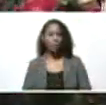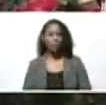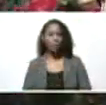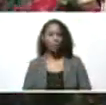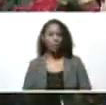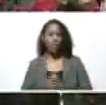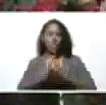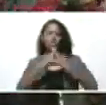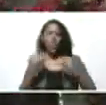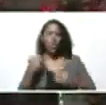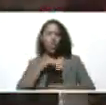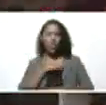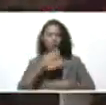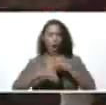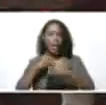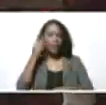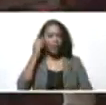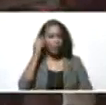todo lo que hemos hecho,